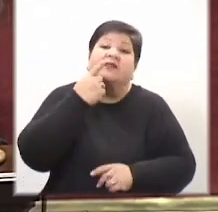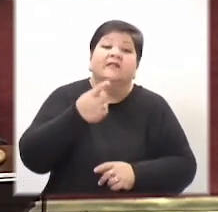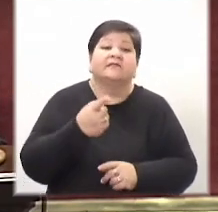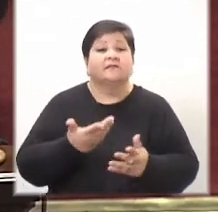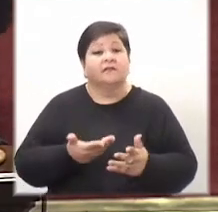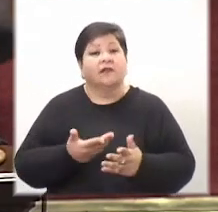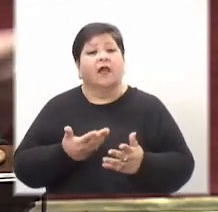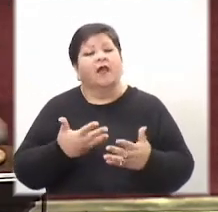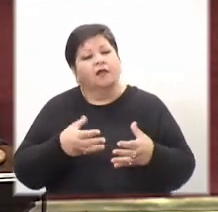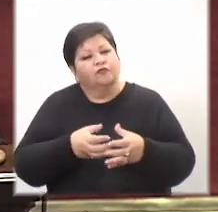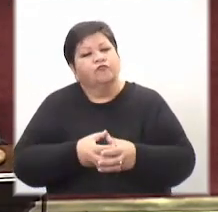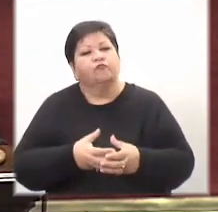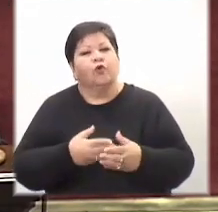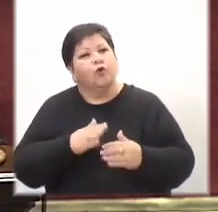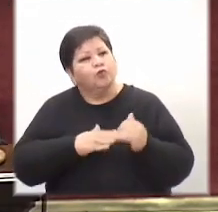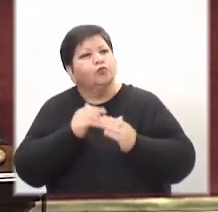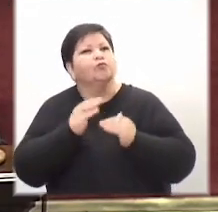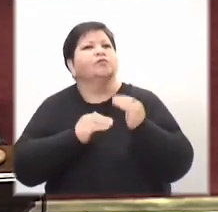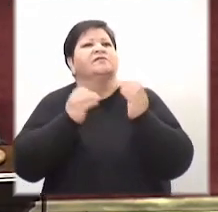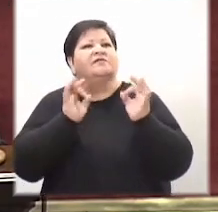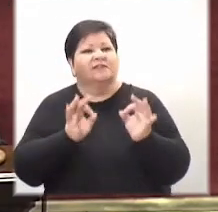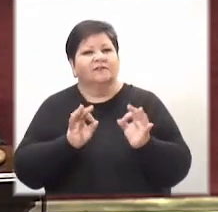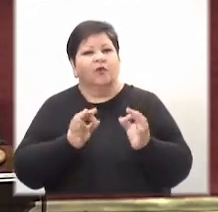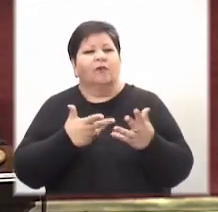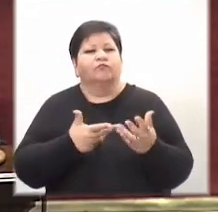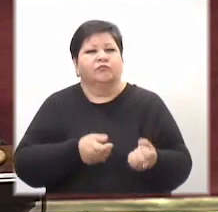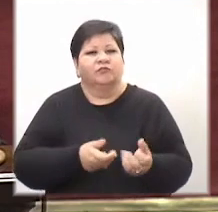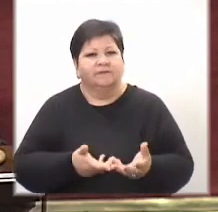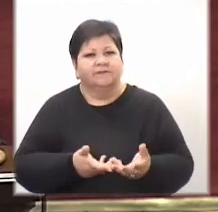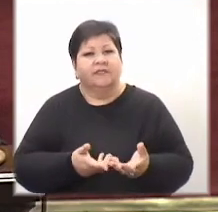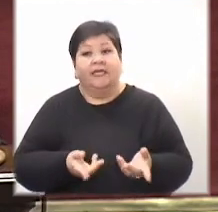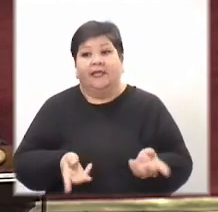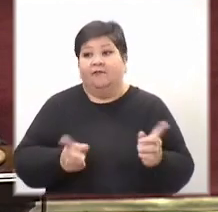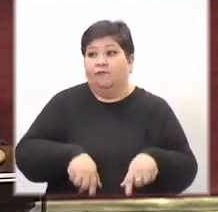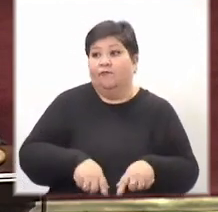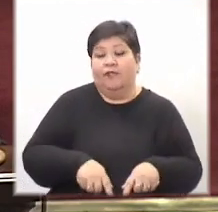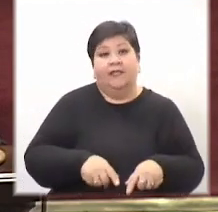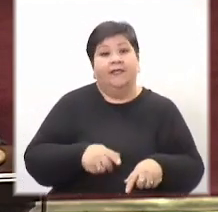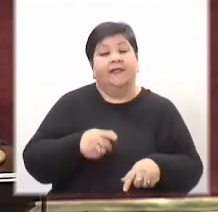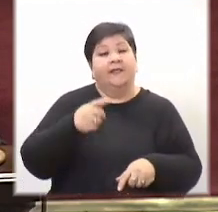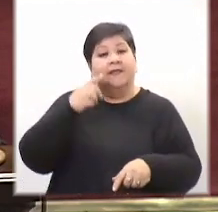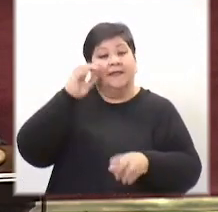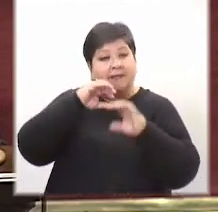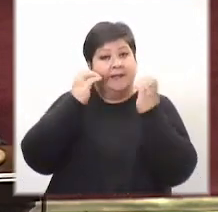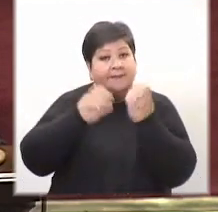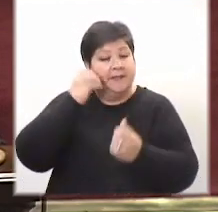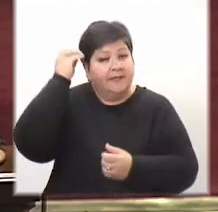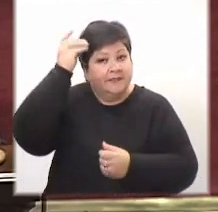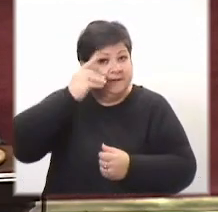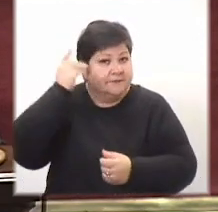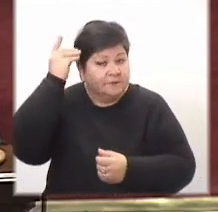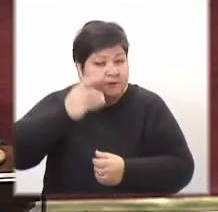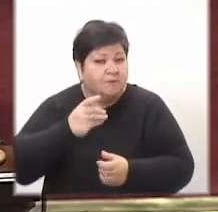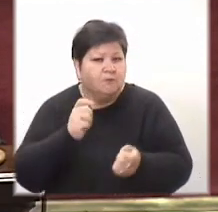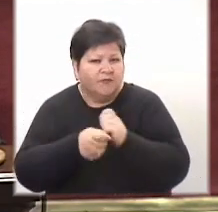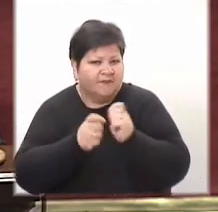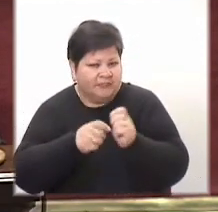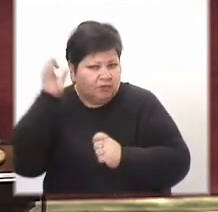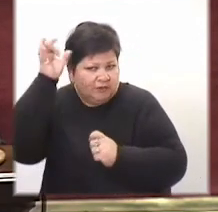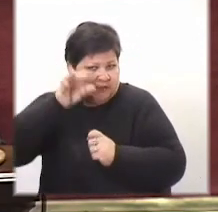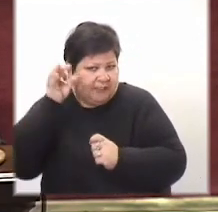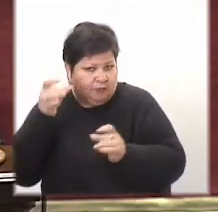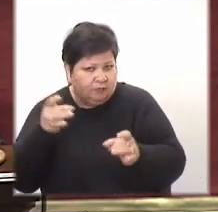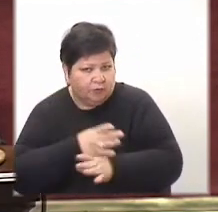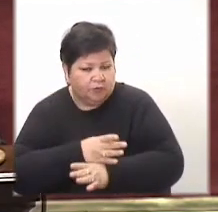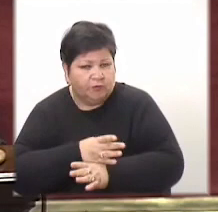constructiva. Haciendo llegar el proyecto a la Comisión de Cámara de Representantes, con las importantes modificaciones alcanzadas en el Senado,